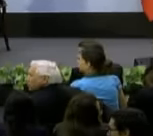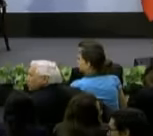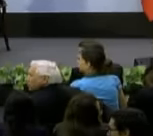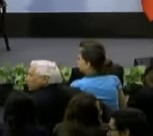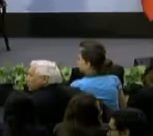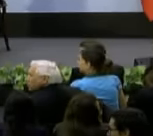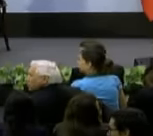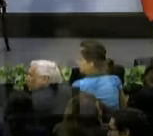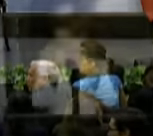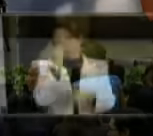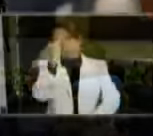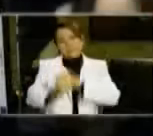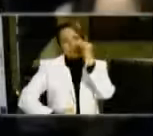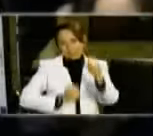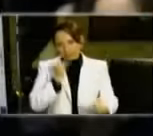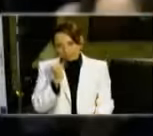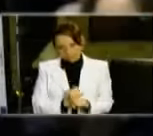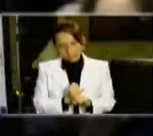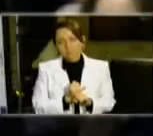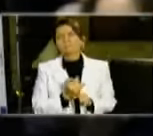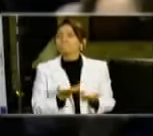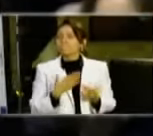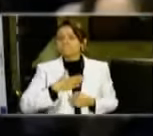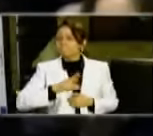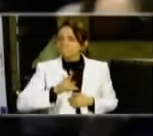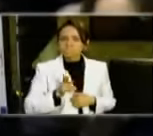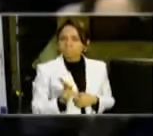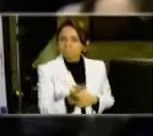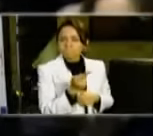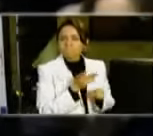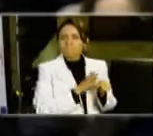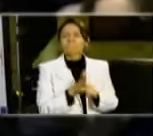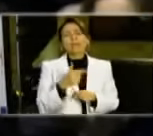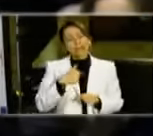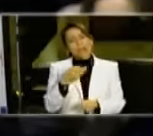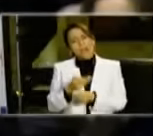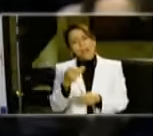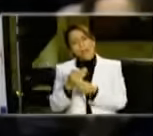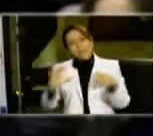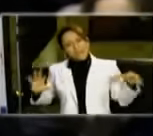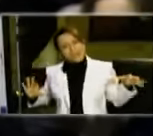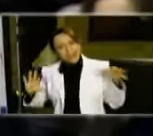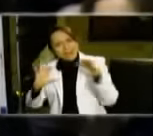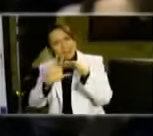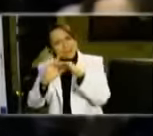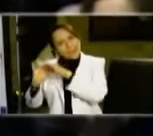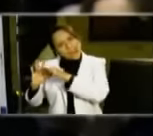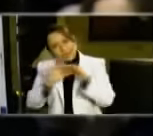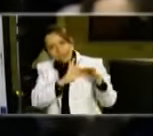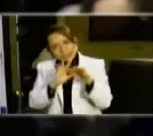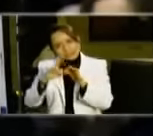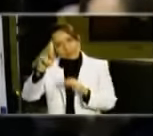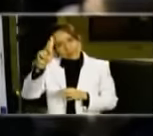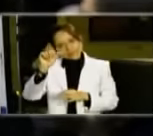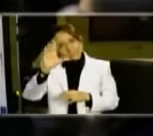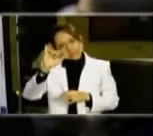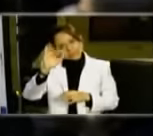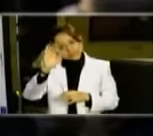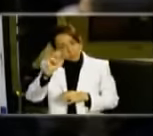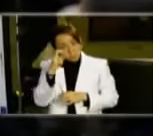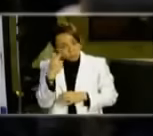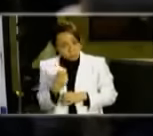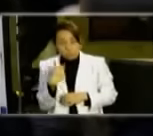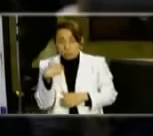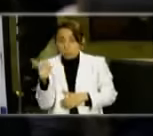mi pregunta es sobre, estamos teniendo ahorita la Alianza Pacífico, entonces esto es un gran paso para América